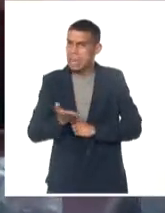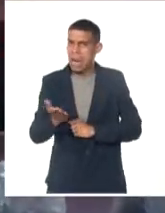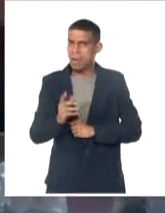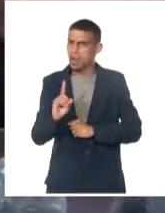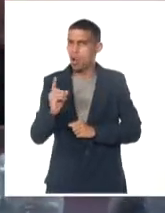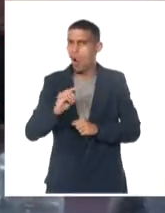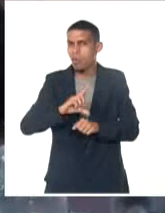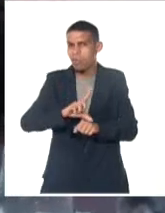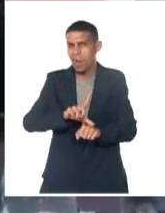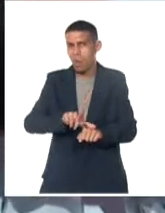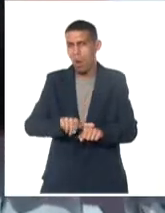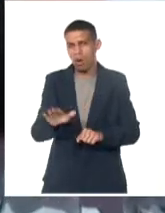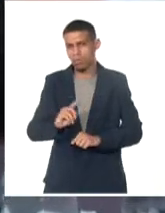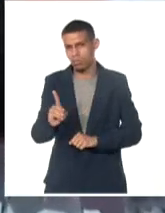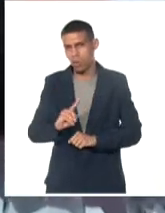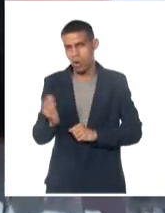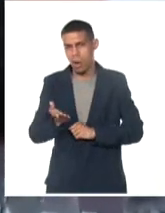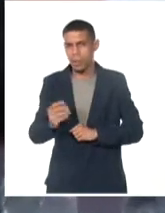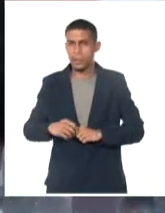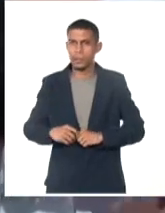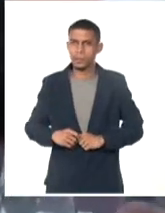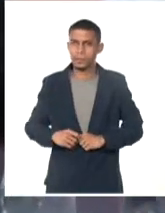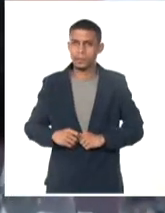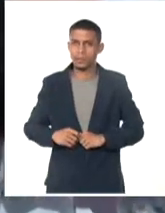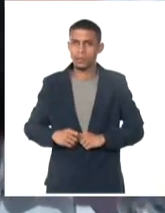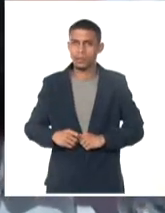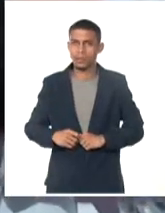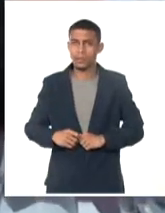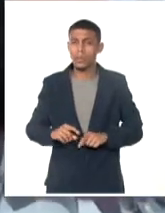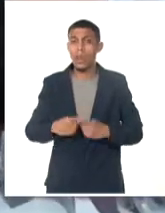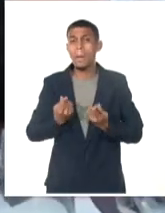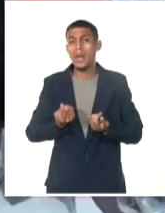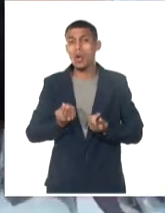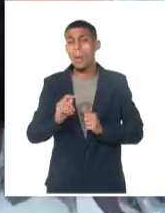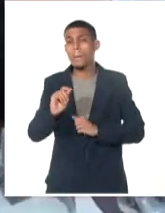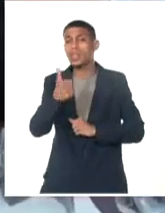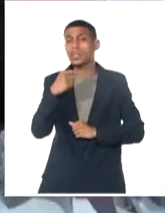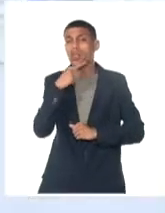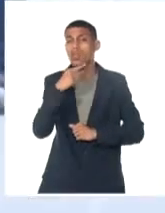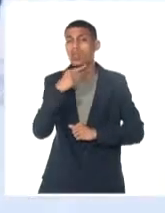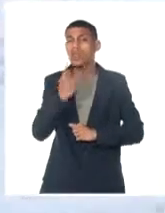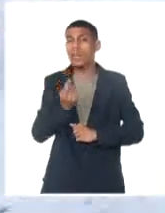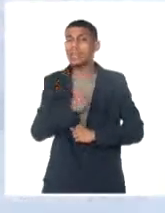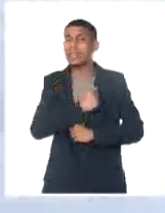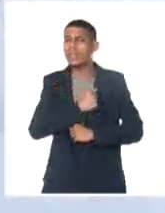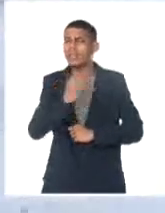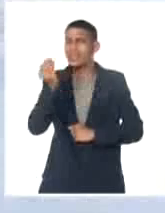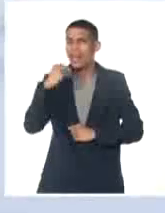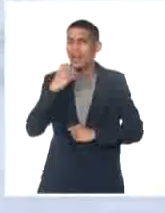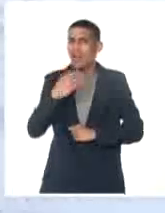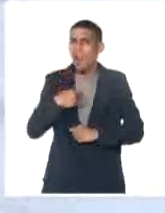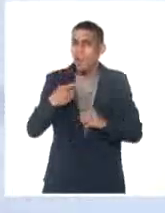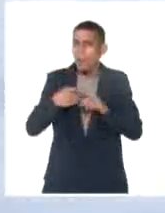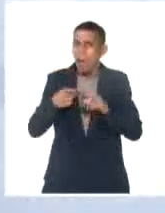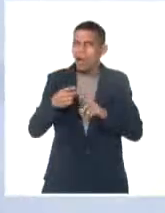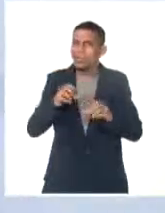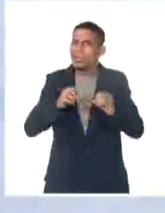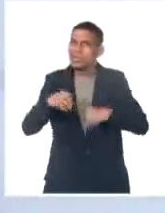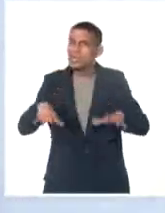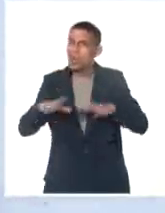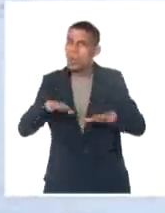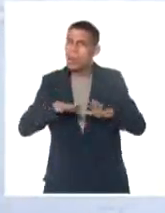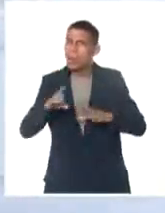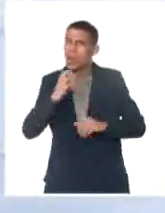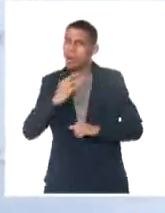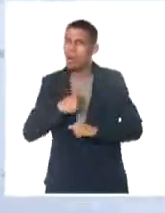Es importante para mí escuchar su opinión sobre cómo se está desarrollando esta situación, les dijo el mandatario ruso. Es la